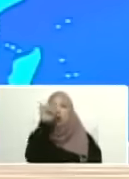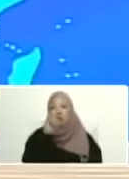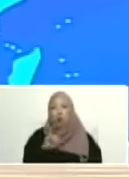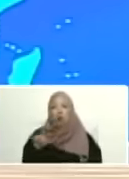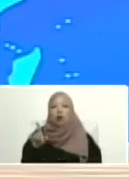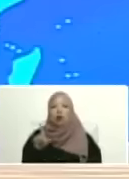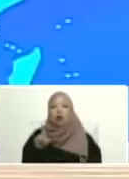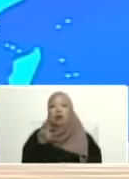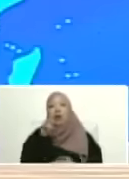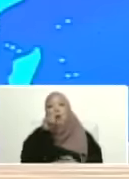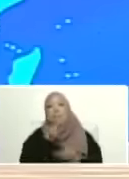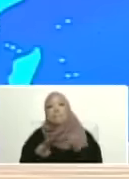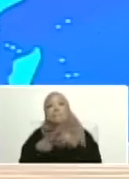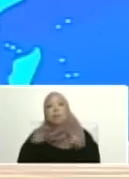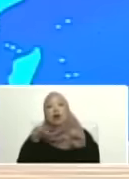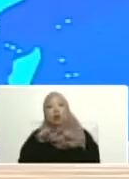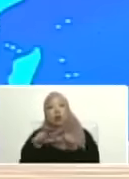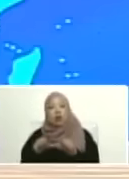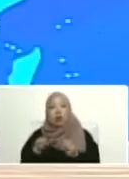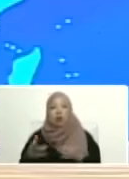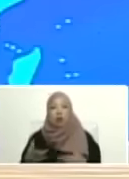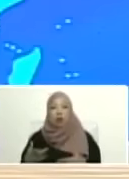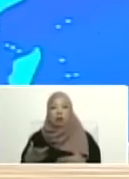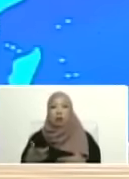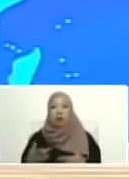Venezuela está en paz y va a seguir en paz,